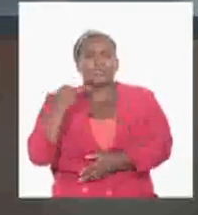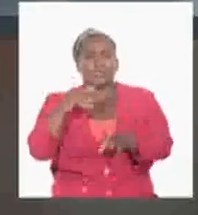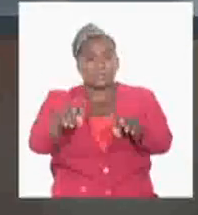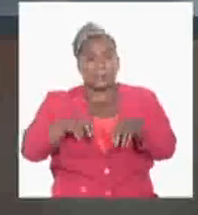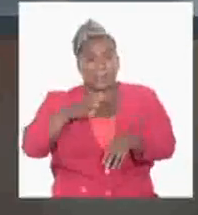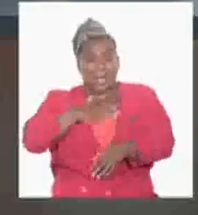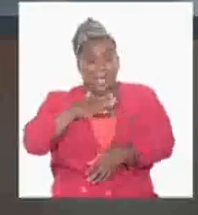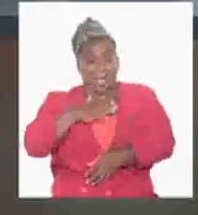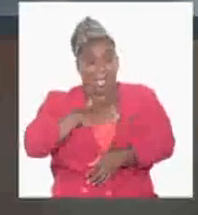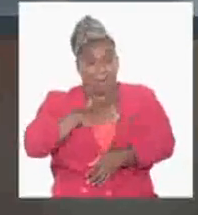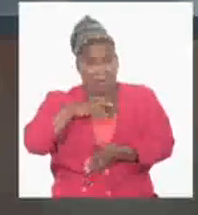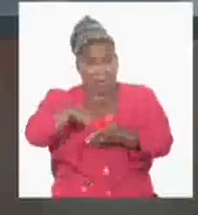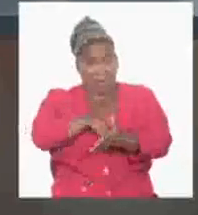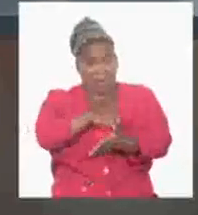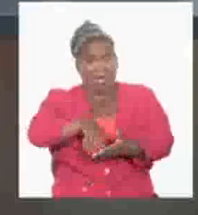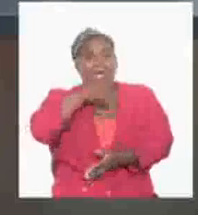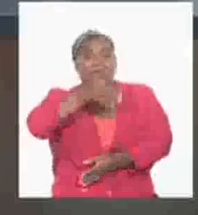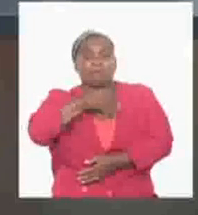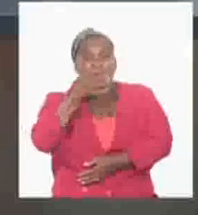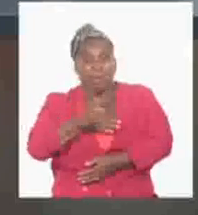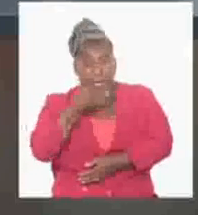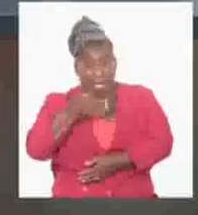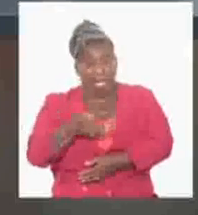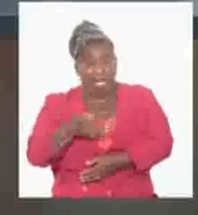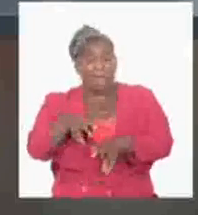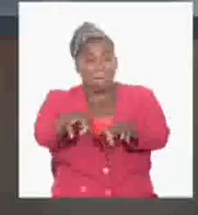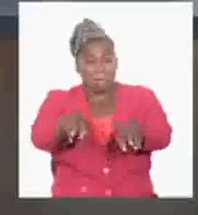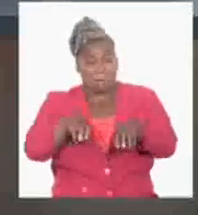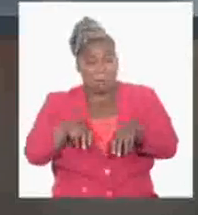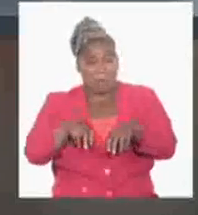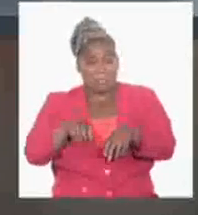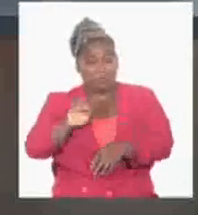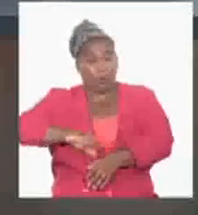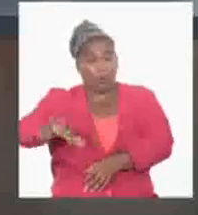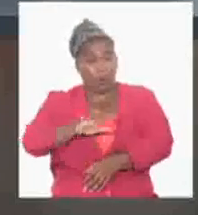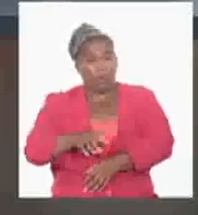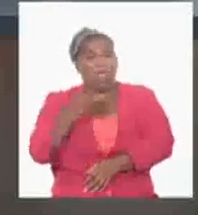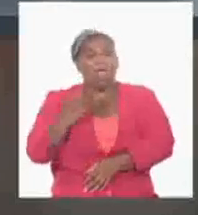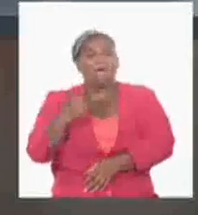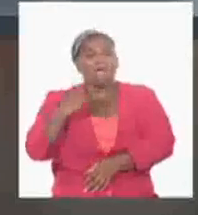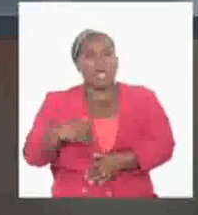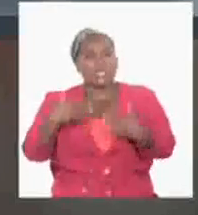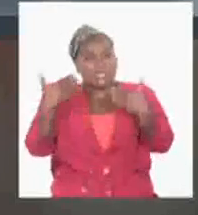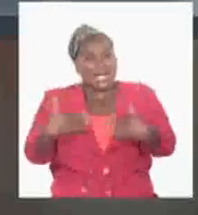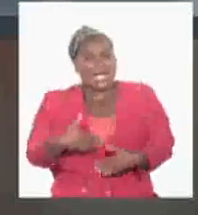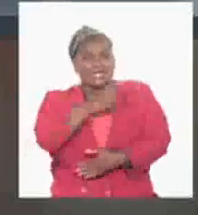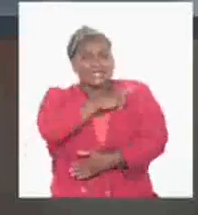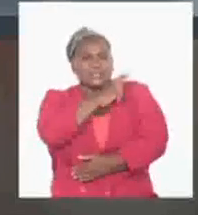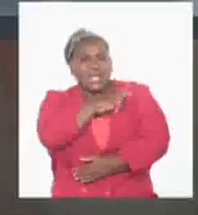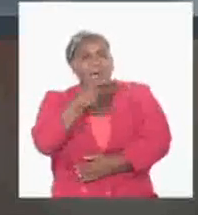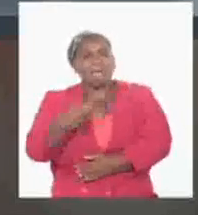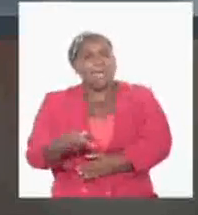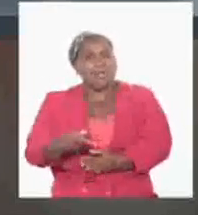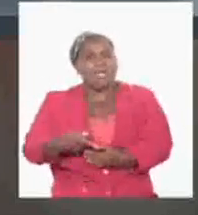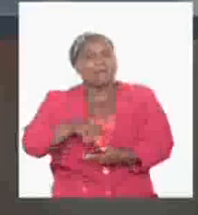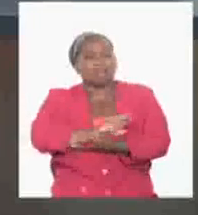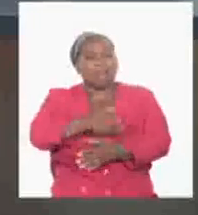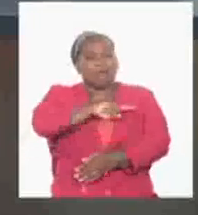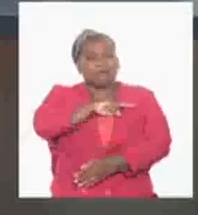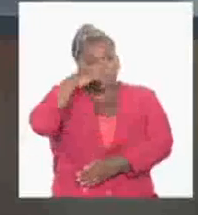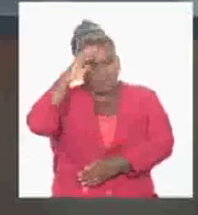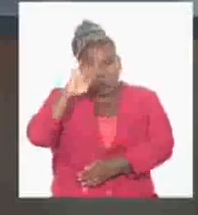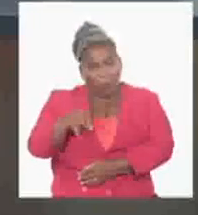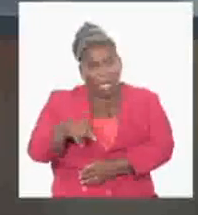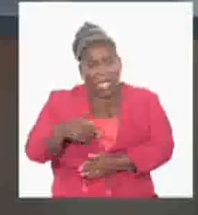cito textualmente, que el Parlamento Europeo carece de autoridad moral, política y jurídica para juzgar a Cuba. El texto muestra un